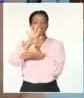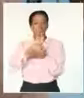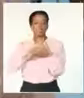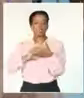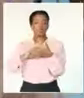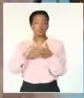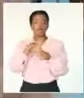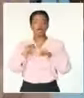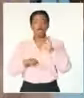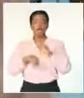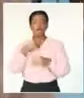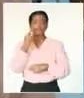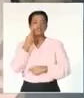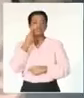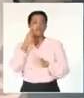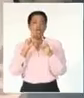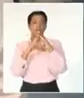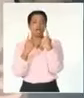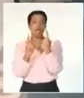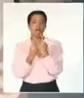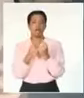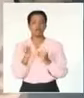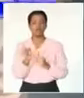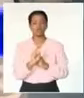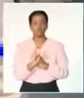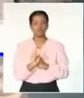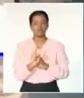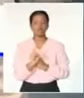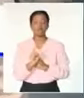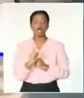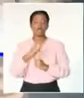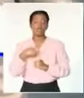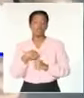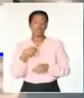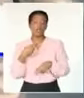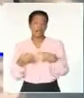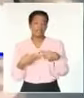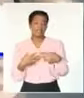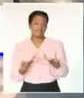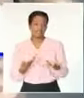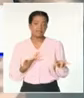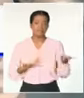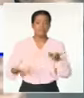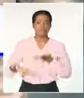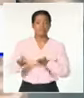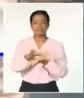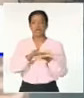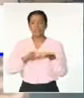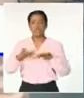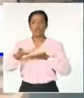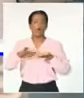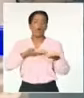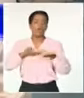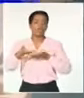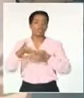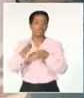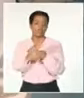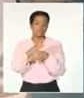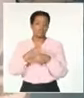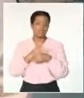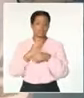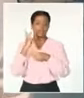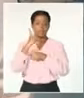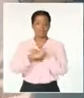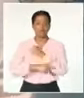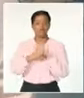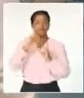conocimientos necesarios para integrarnos. Somos exportadores, también nos dedicamos a la logística, entonces una de las expectativas es poder conectar